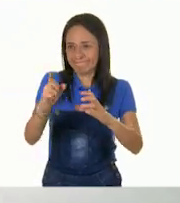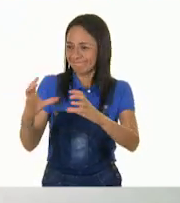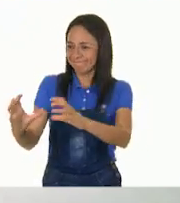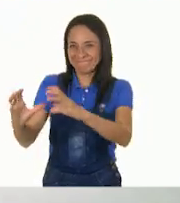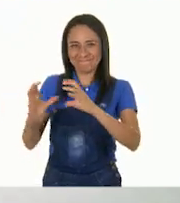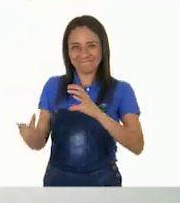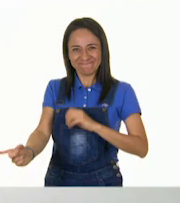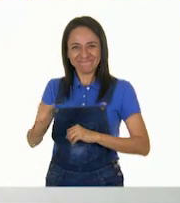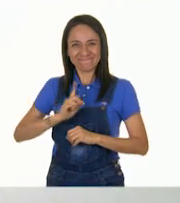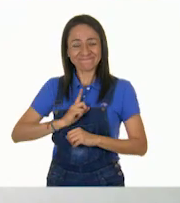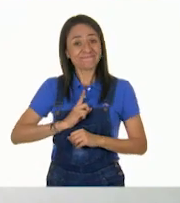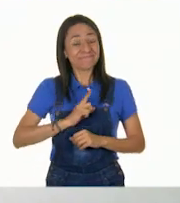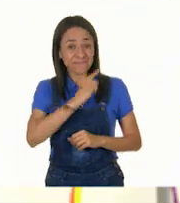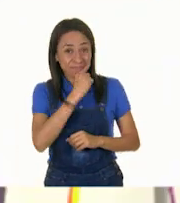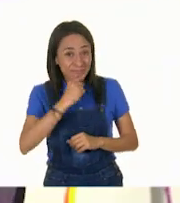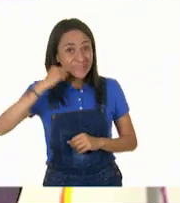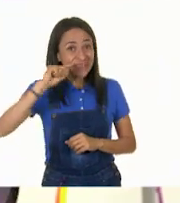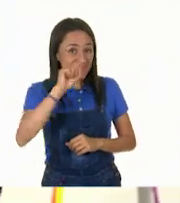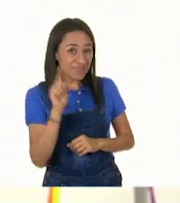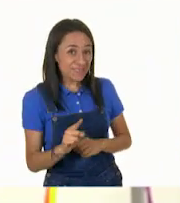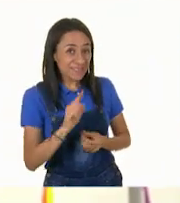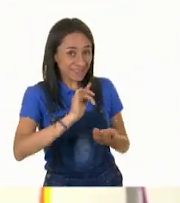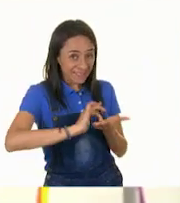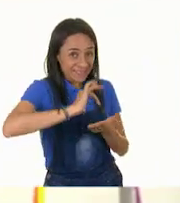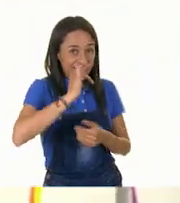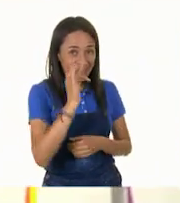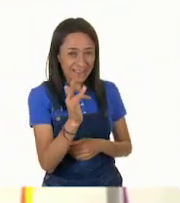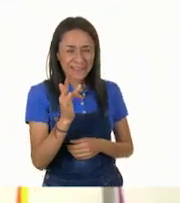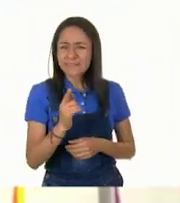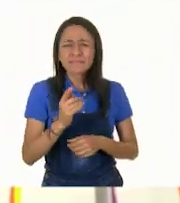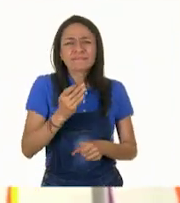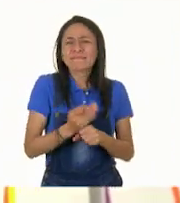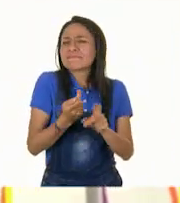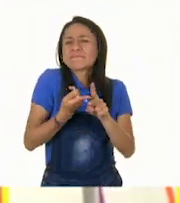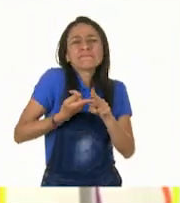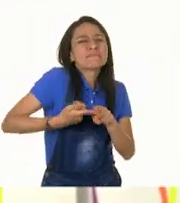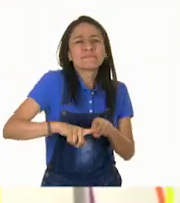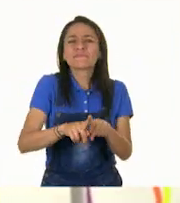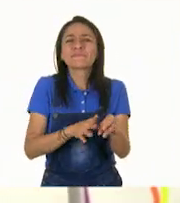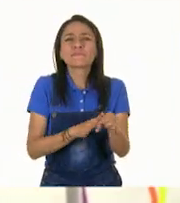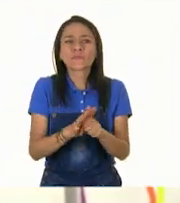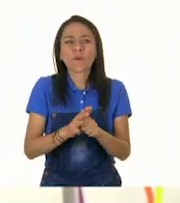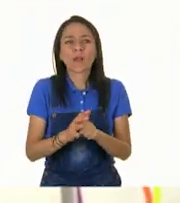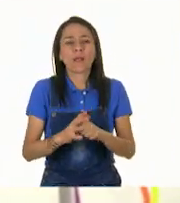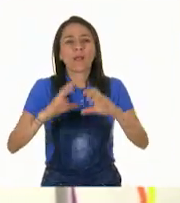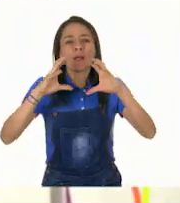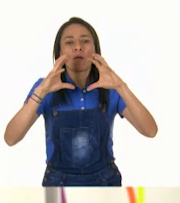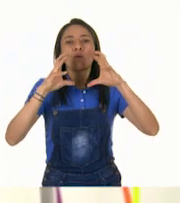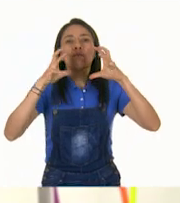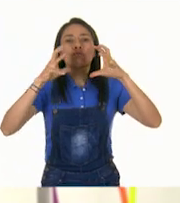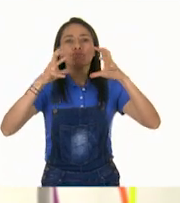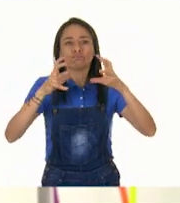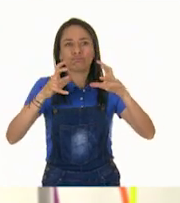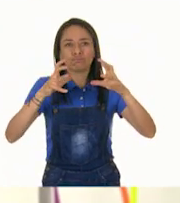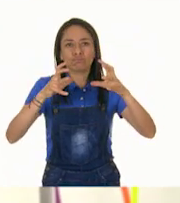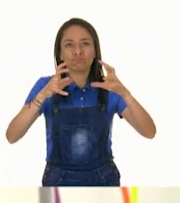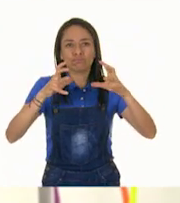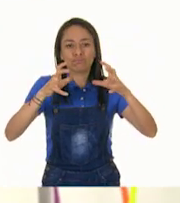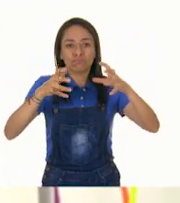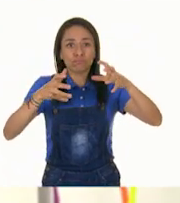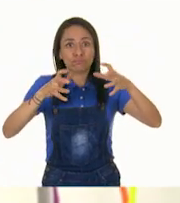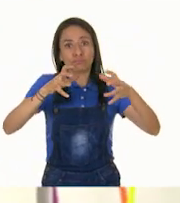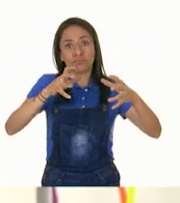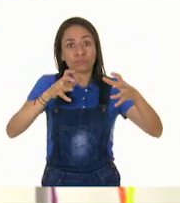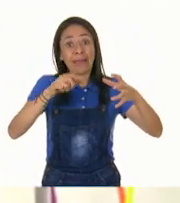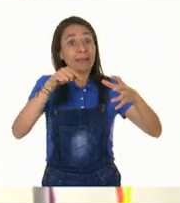gracias a hojas lo primero que vamos a hacer es golpear el globo evitando que el globo